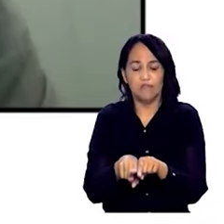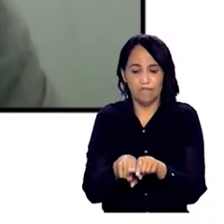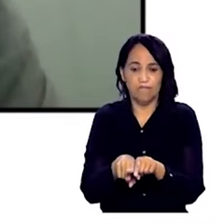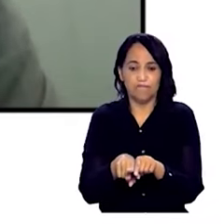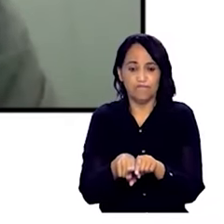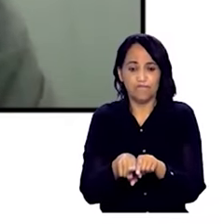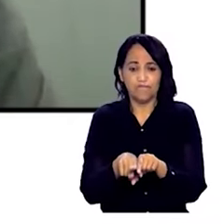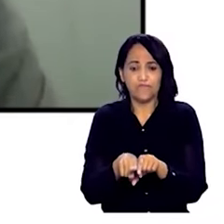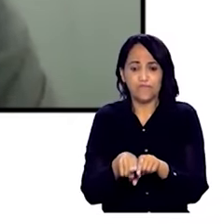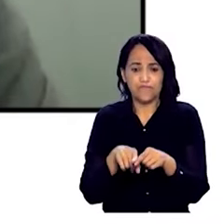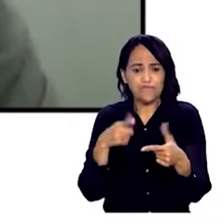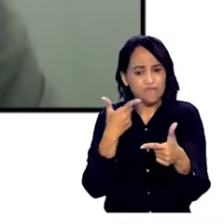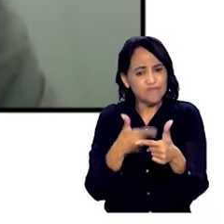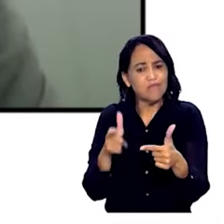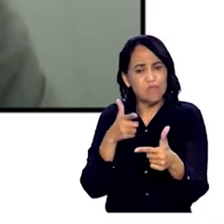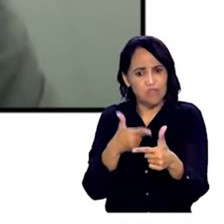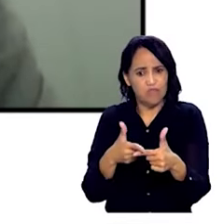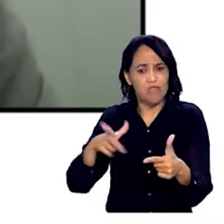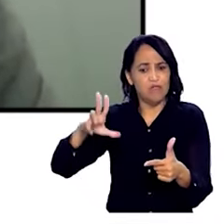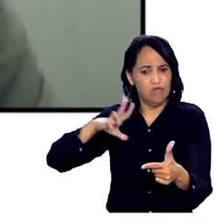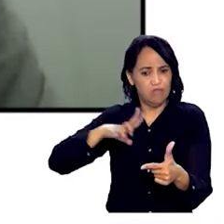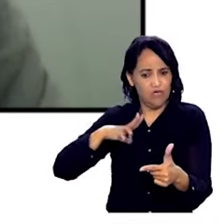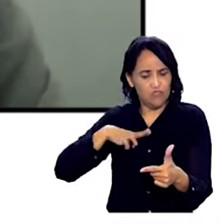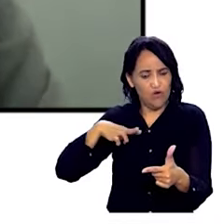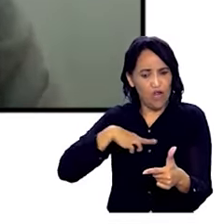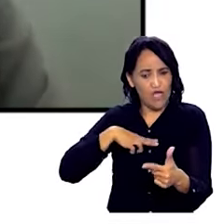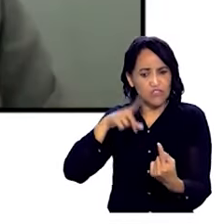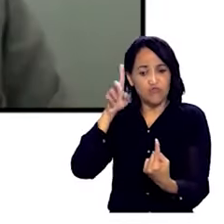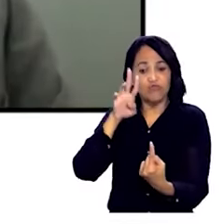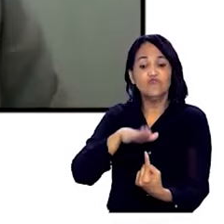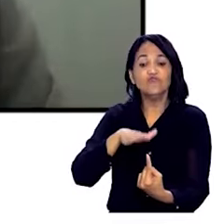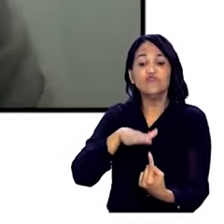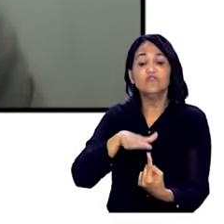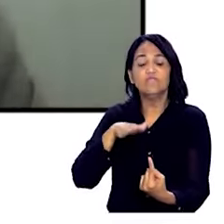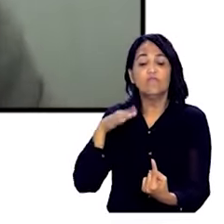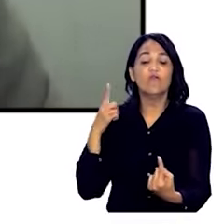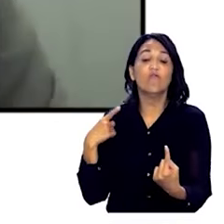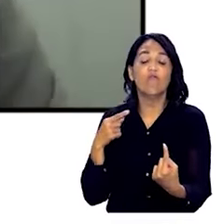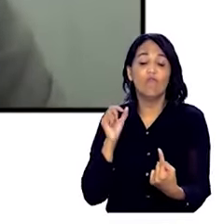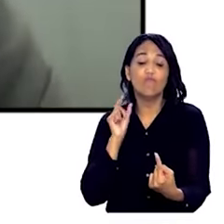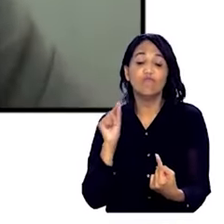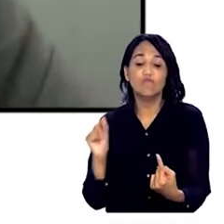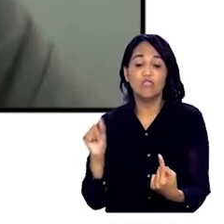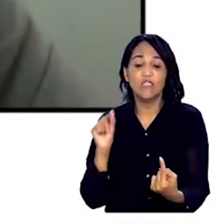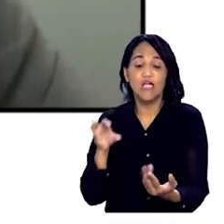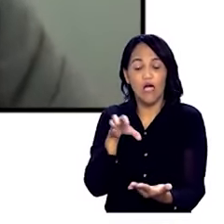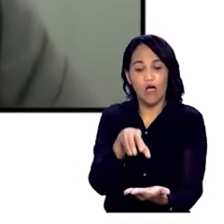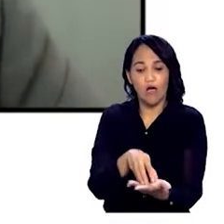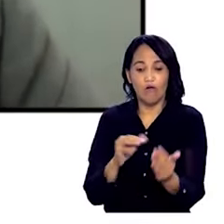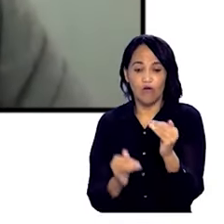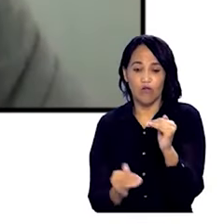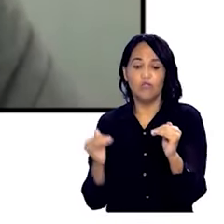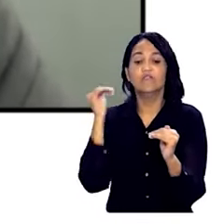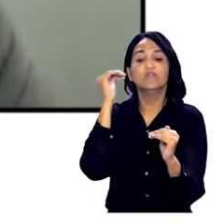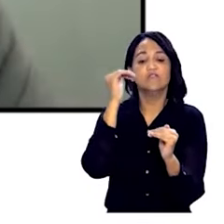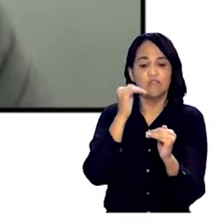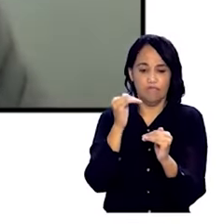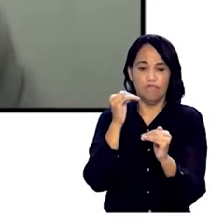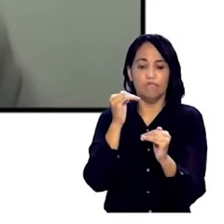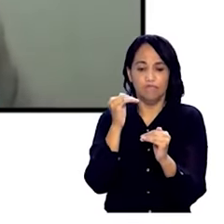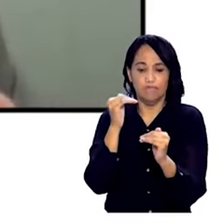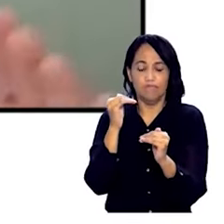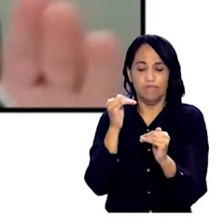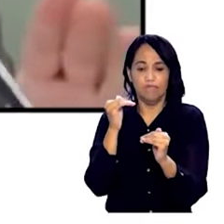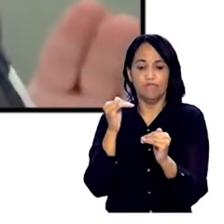tipo excep a la corte Suprema permite precisamente superior tribun del pa